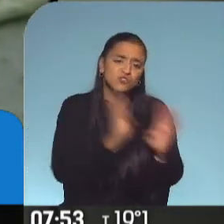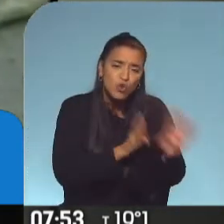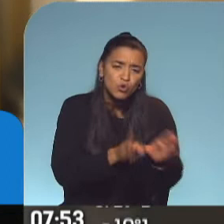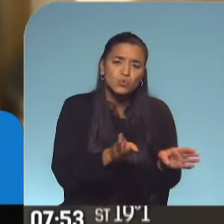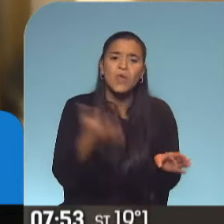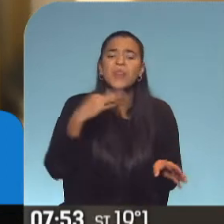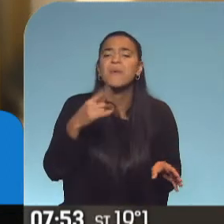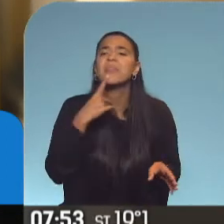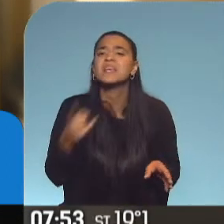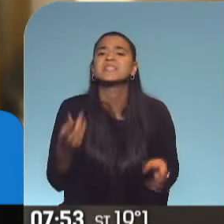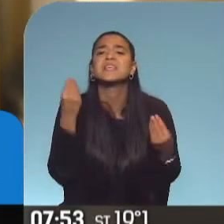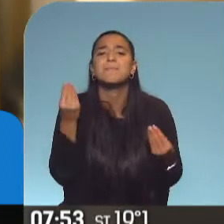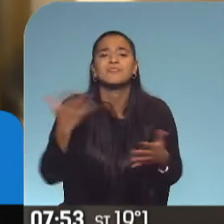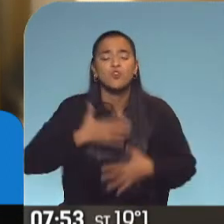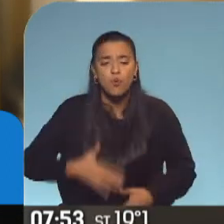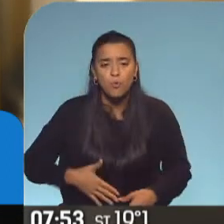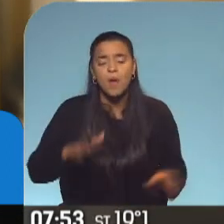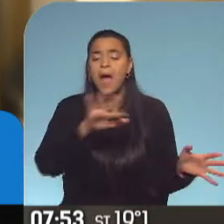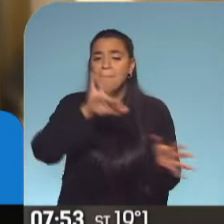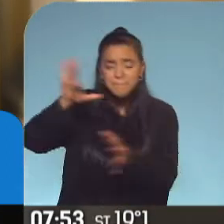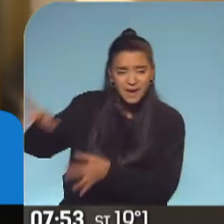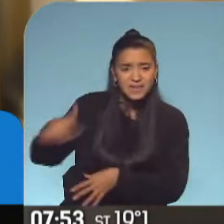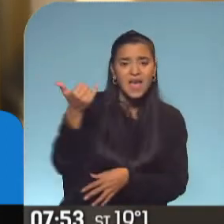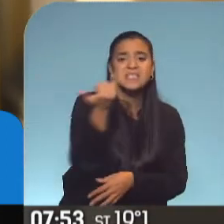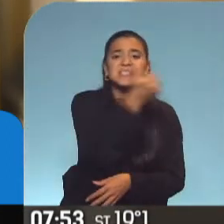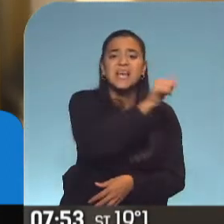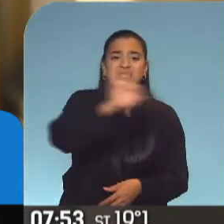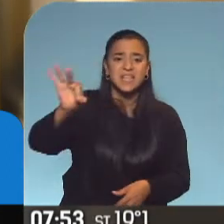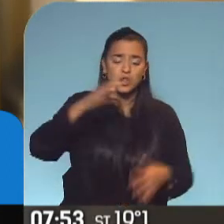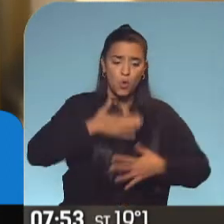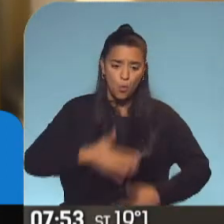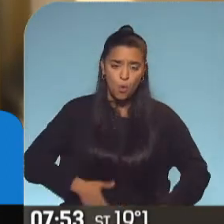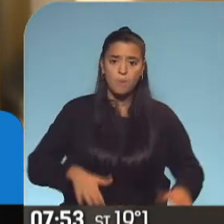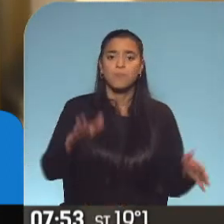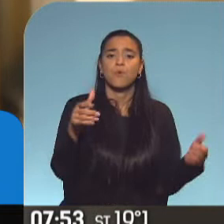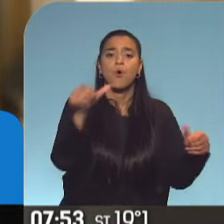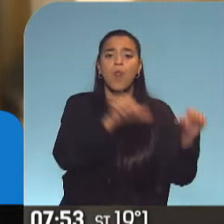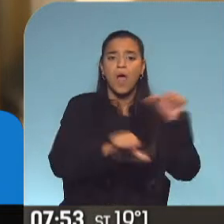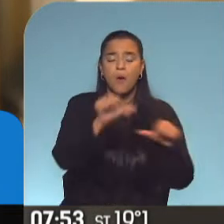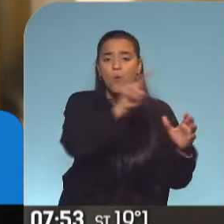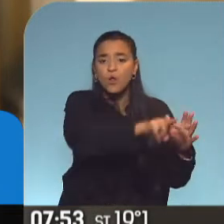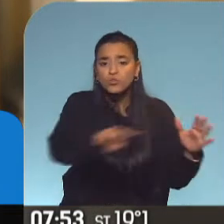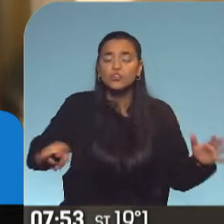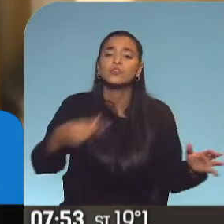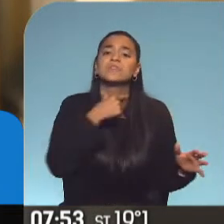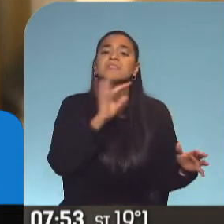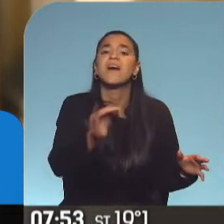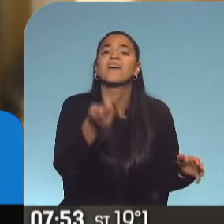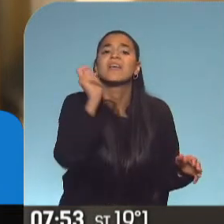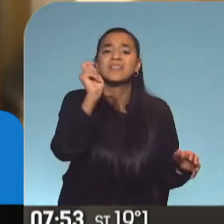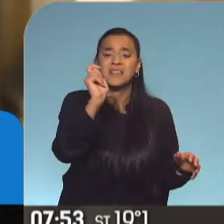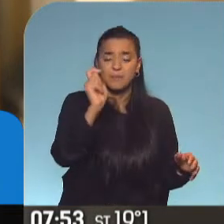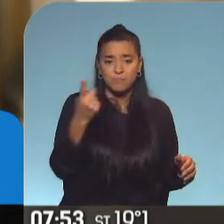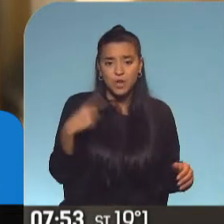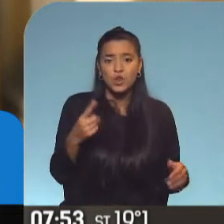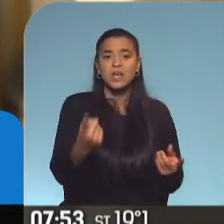olvidar. Y por otro lado, nosotros tenemos 600 cuerpos en nuestros laboratorios que están esperando ser identificados. Para eso